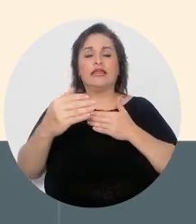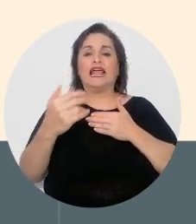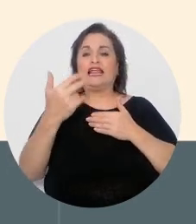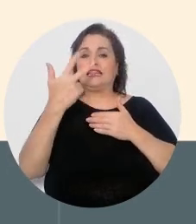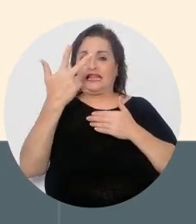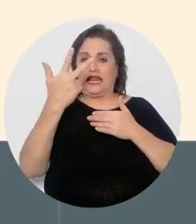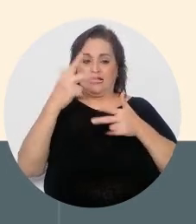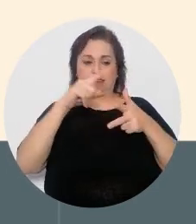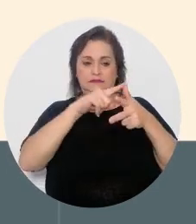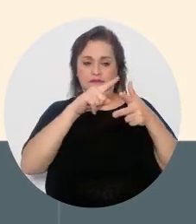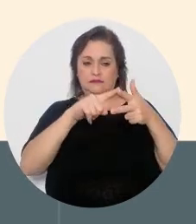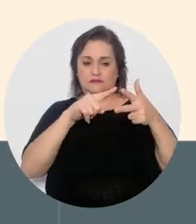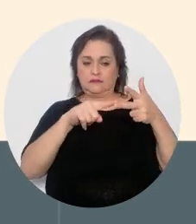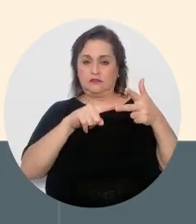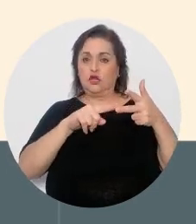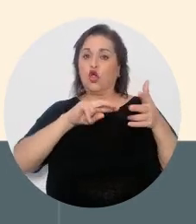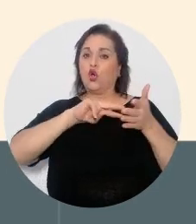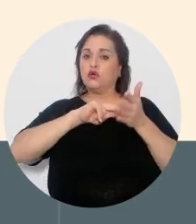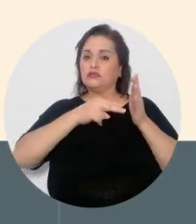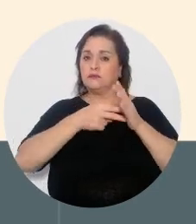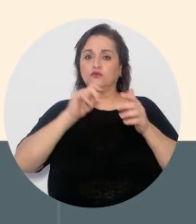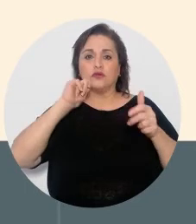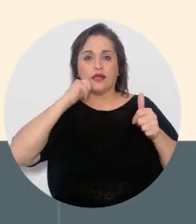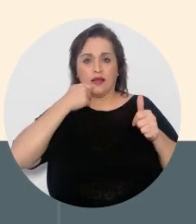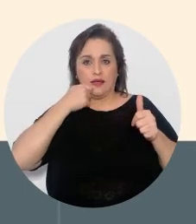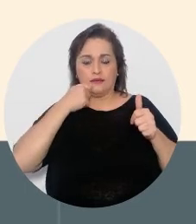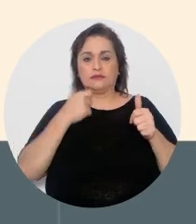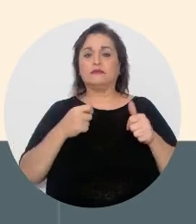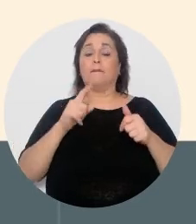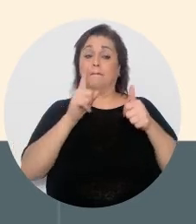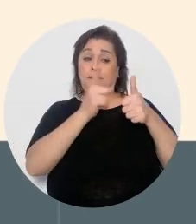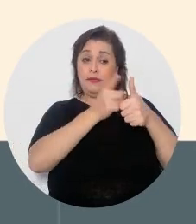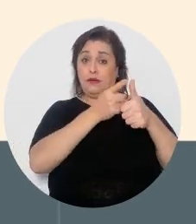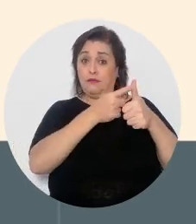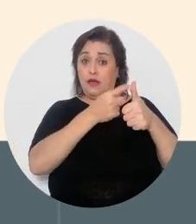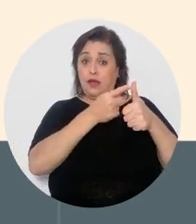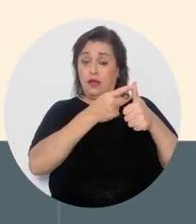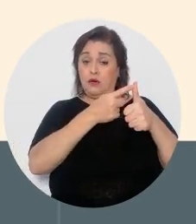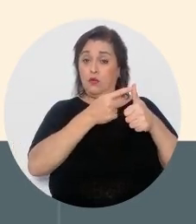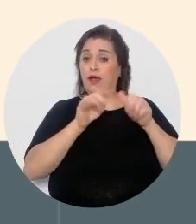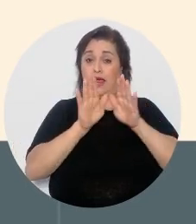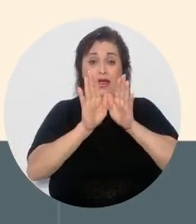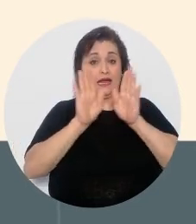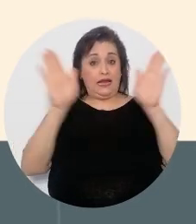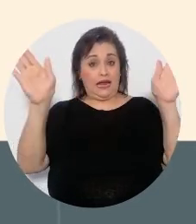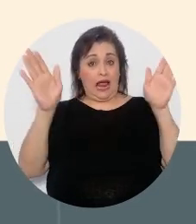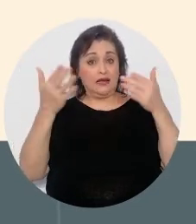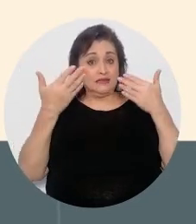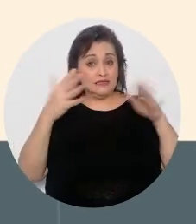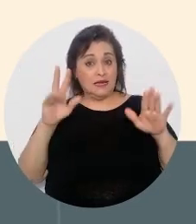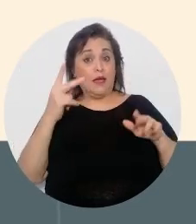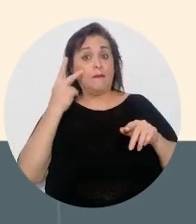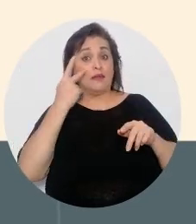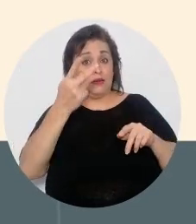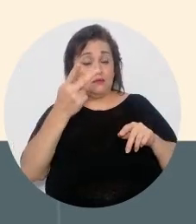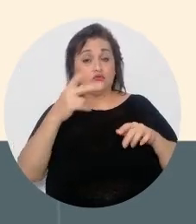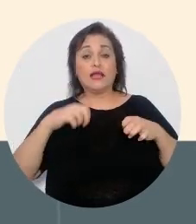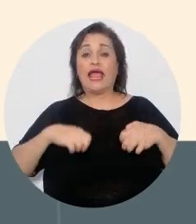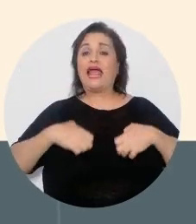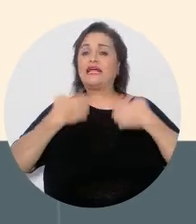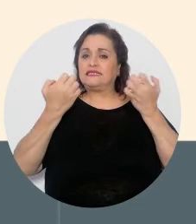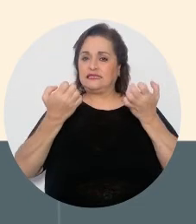partir de tres conceptos claves. En primer lugar, en general, como ya lo